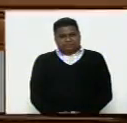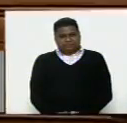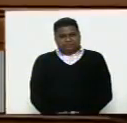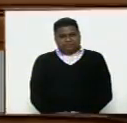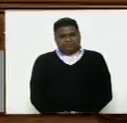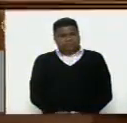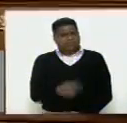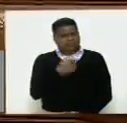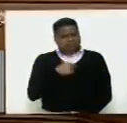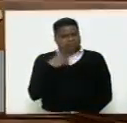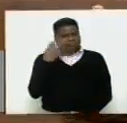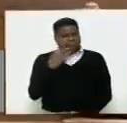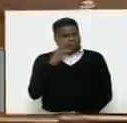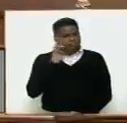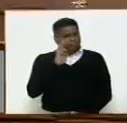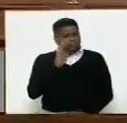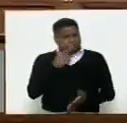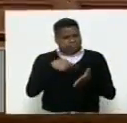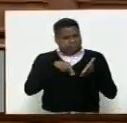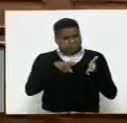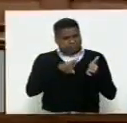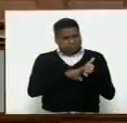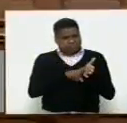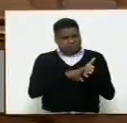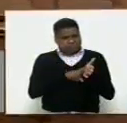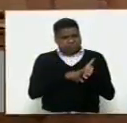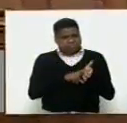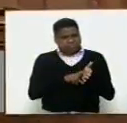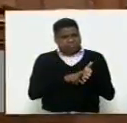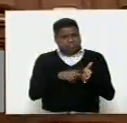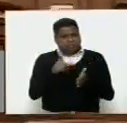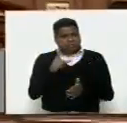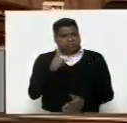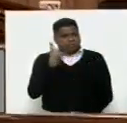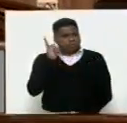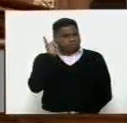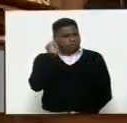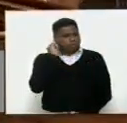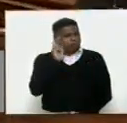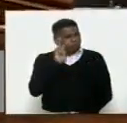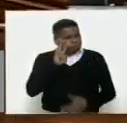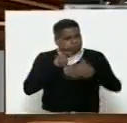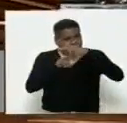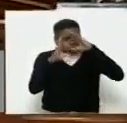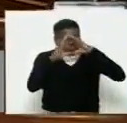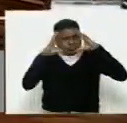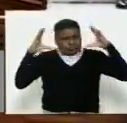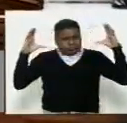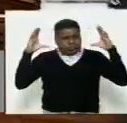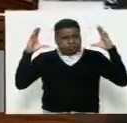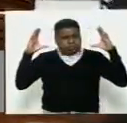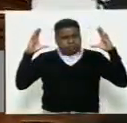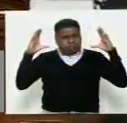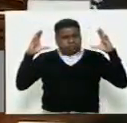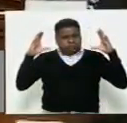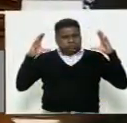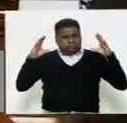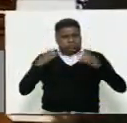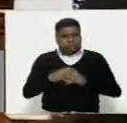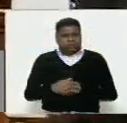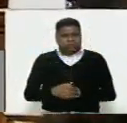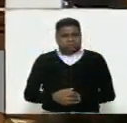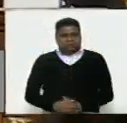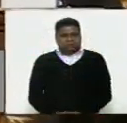siempre, la visión de Beatriz Beitané, la sacerdotisa de María